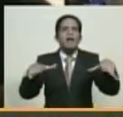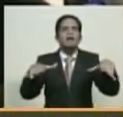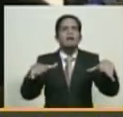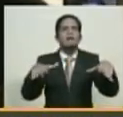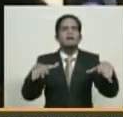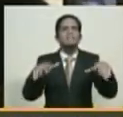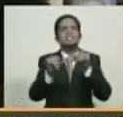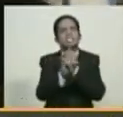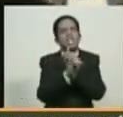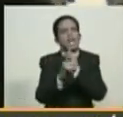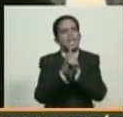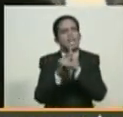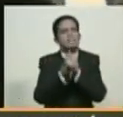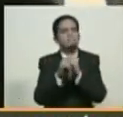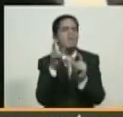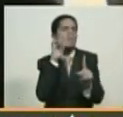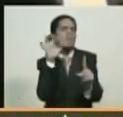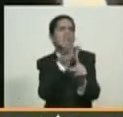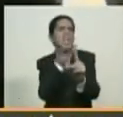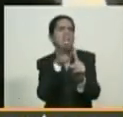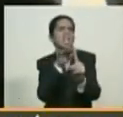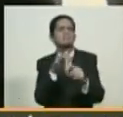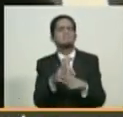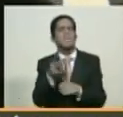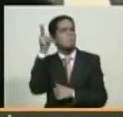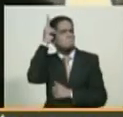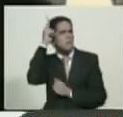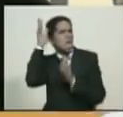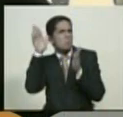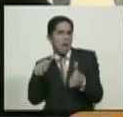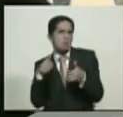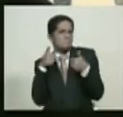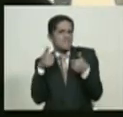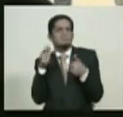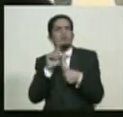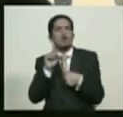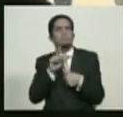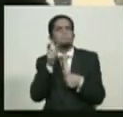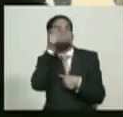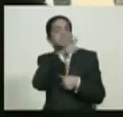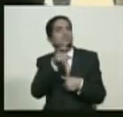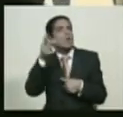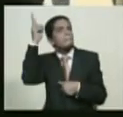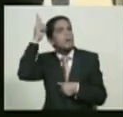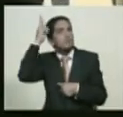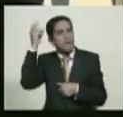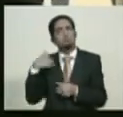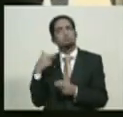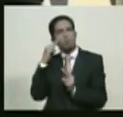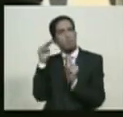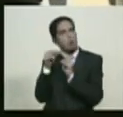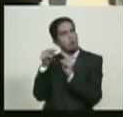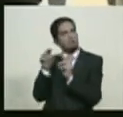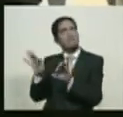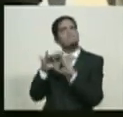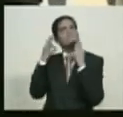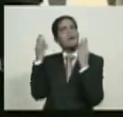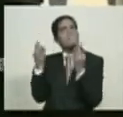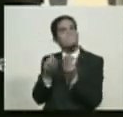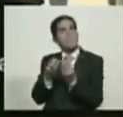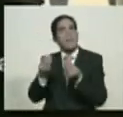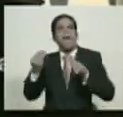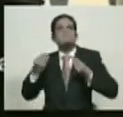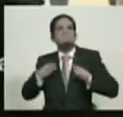te pintan algo que no es. Ni los mismos peruanos están bien, porque hay muchos peruanos que ven, que yo conocí con familias completas que viven